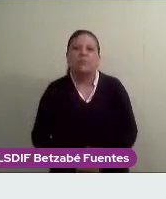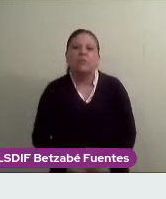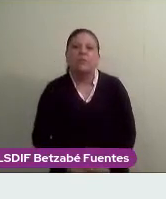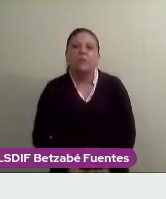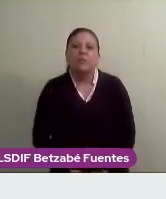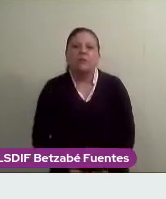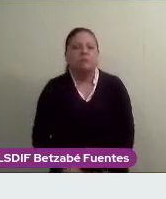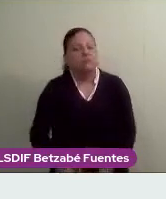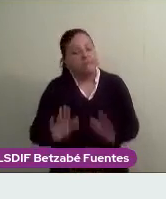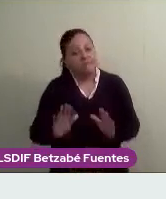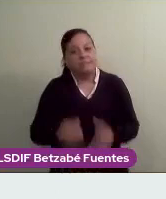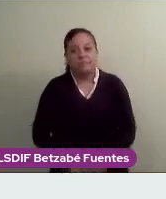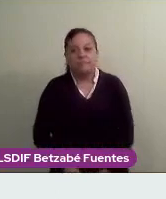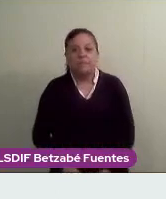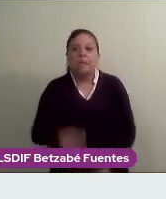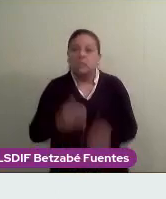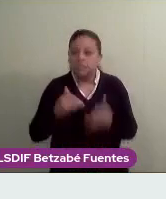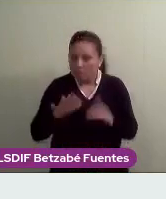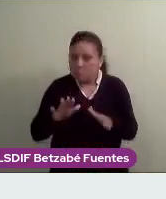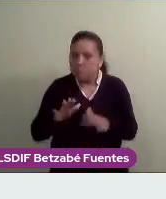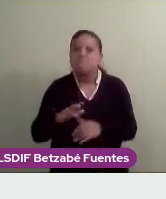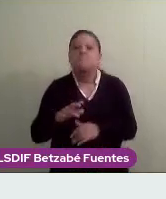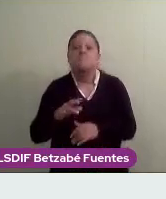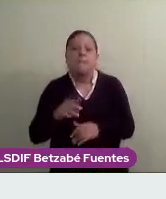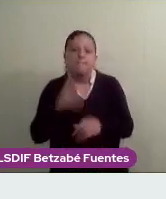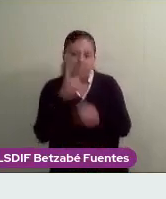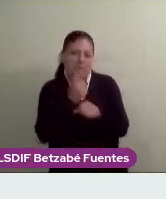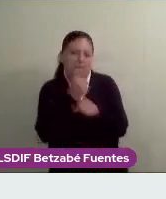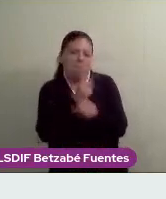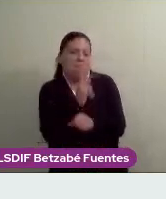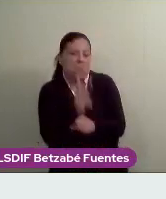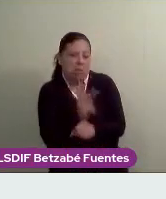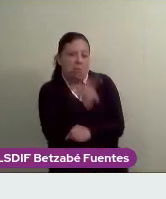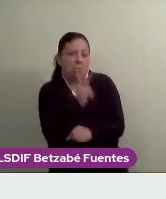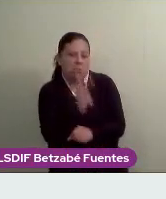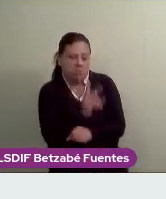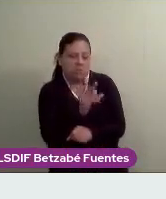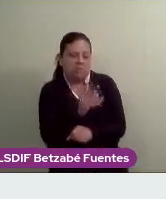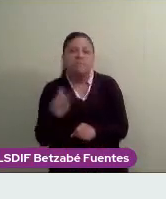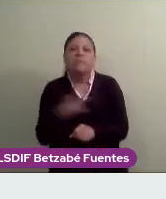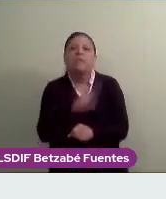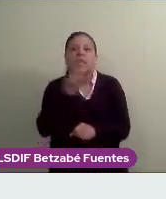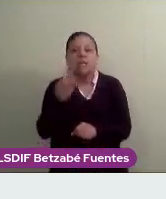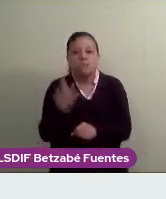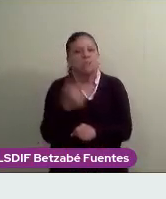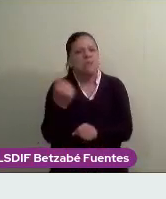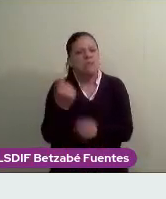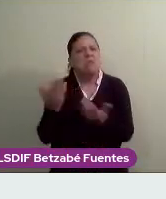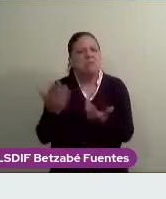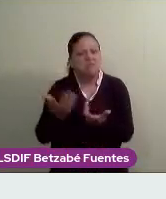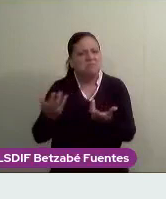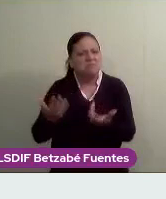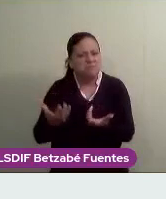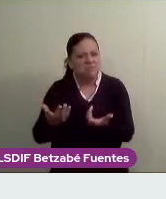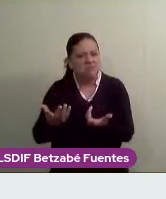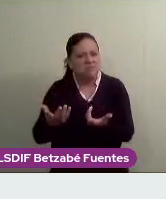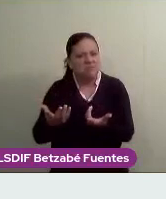Y bueno, ya sabiendo como estas preguntas, ¿no? Ya nos vamos a la parte de qué hacer, cómo tratarla,